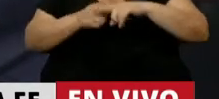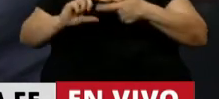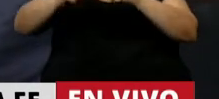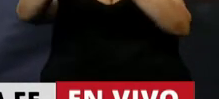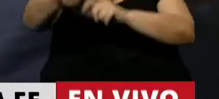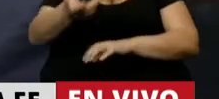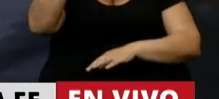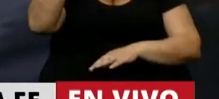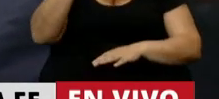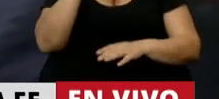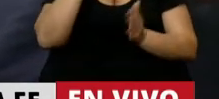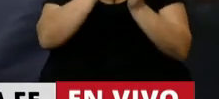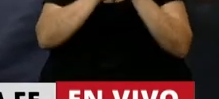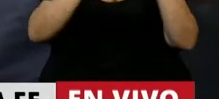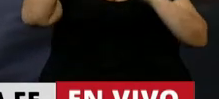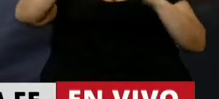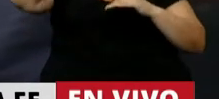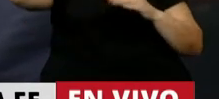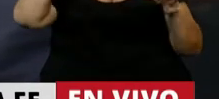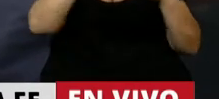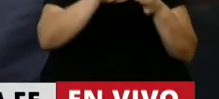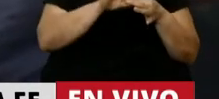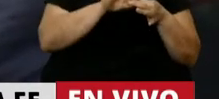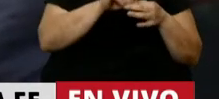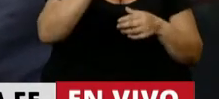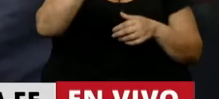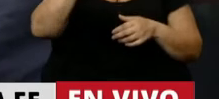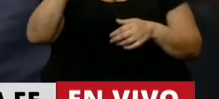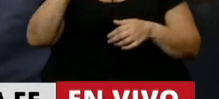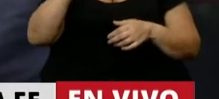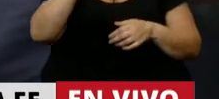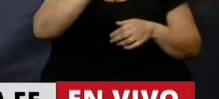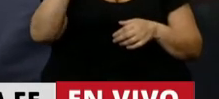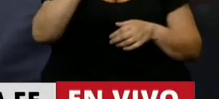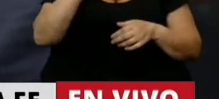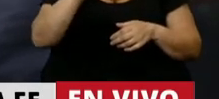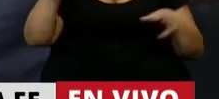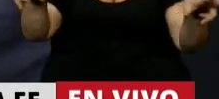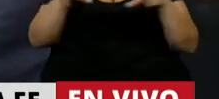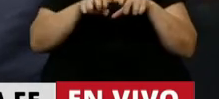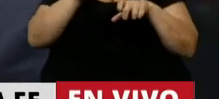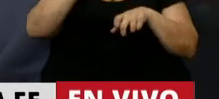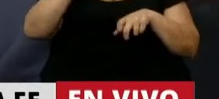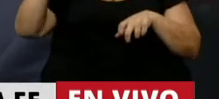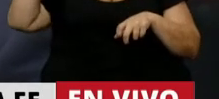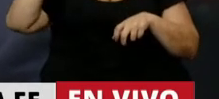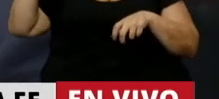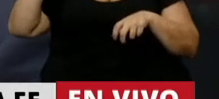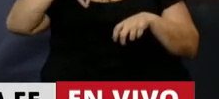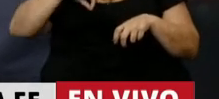movilidad incorporar la variante inflación, 34, 33 la recaudación y 33